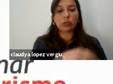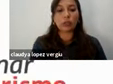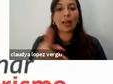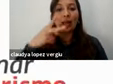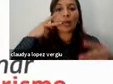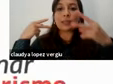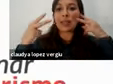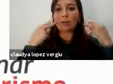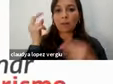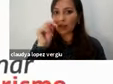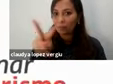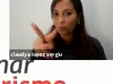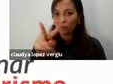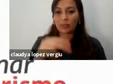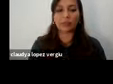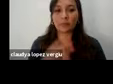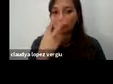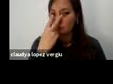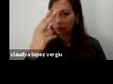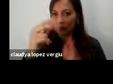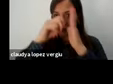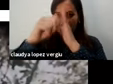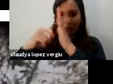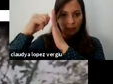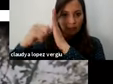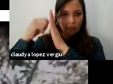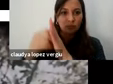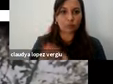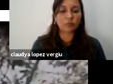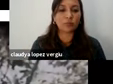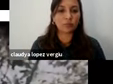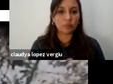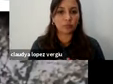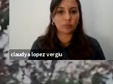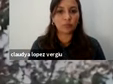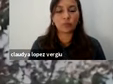Martín para que todos los participantes podamos apreciarlo.